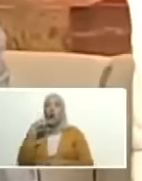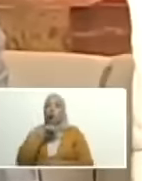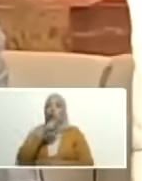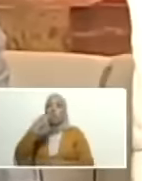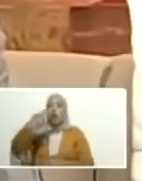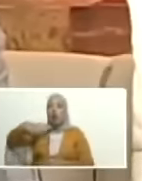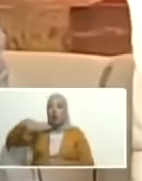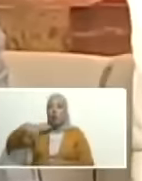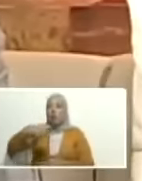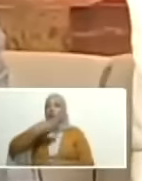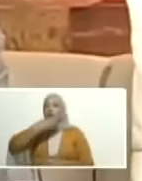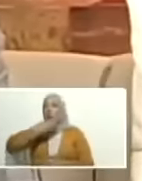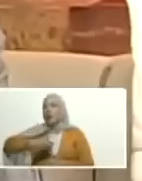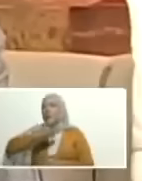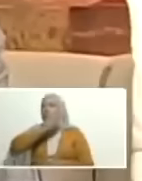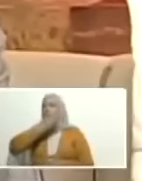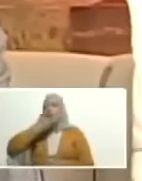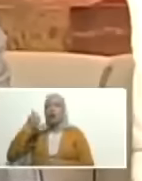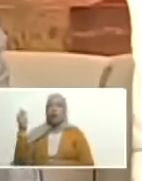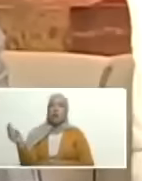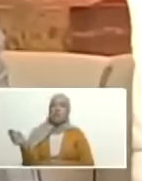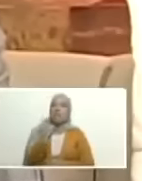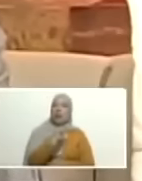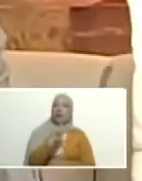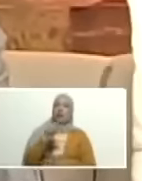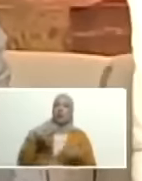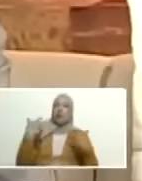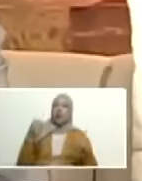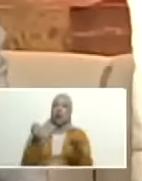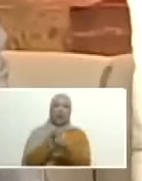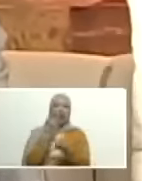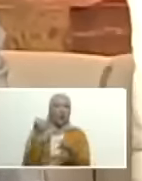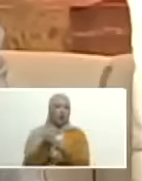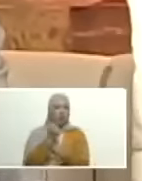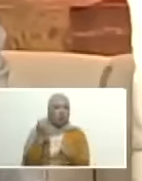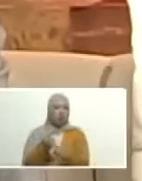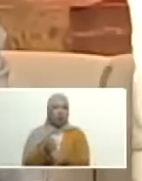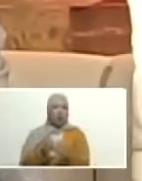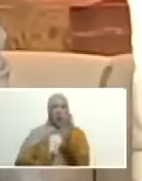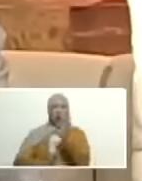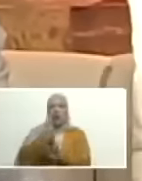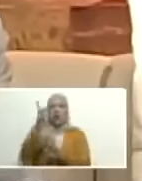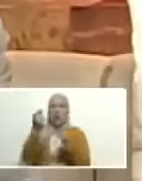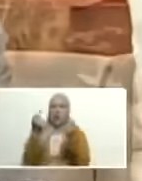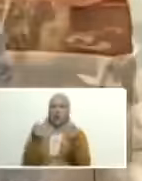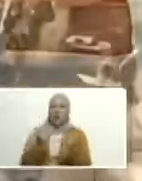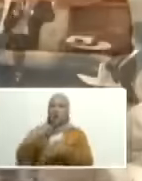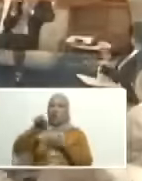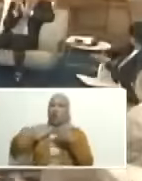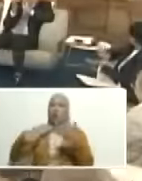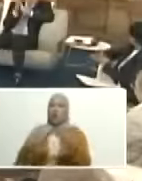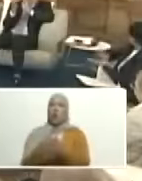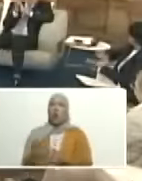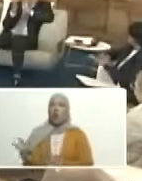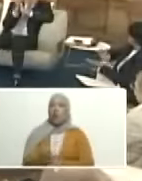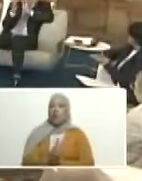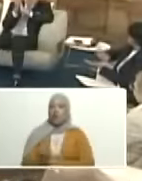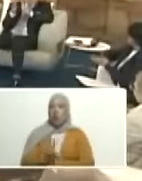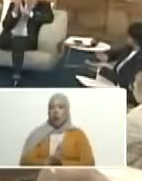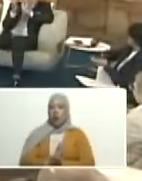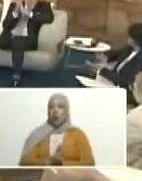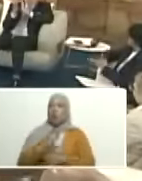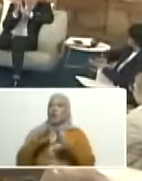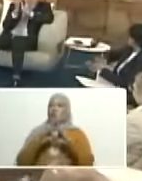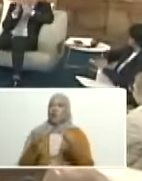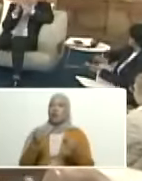noviembre y diciembre van a ser meses de trabajo y de crecimiento económico para todos los venezolanos, para